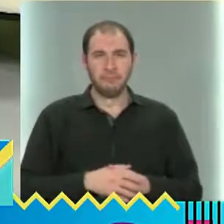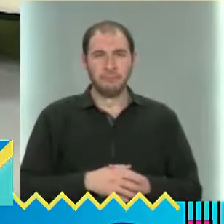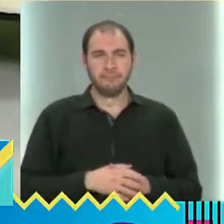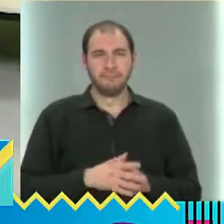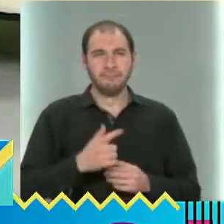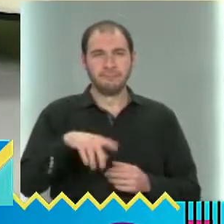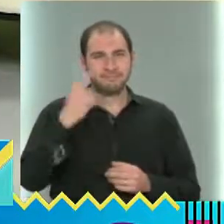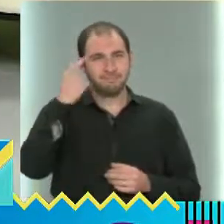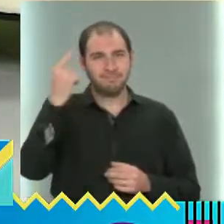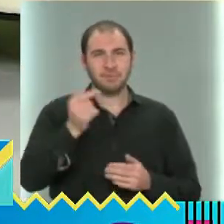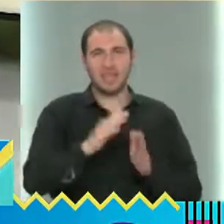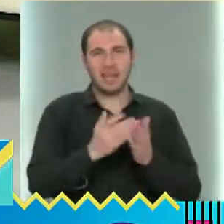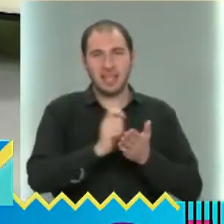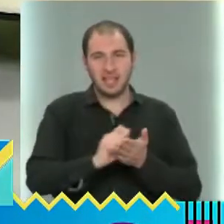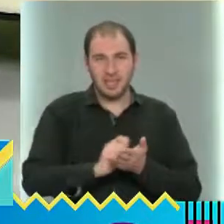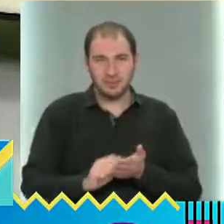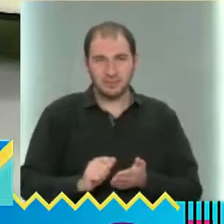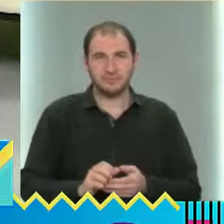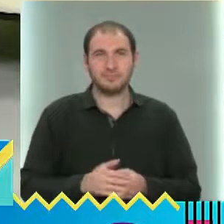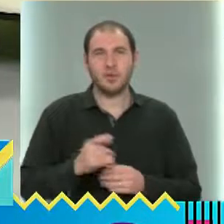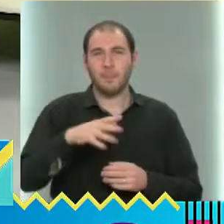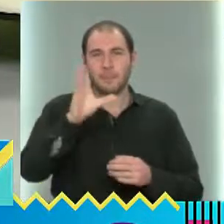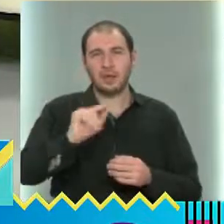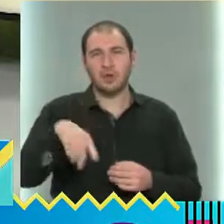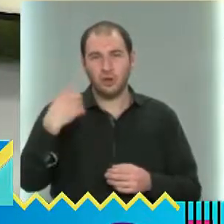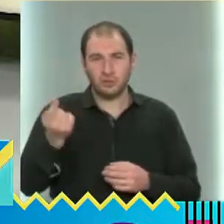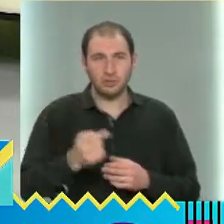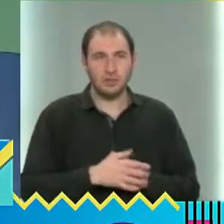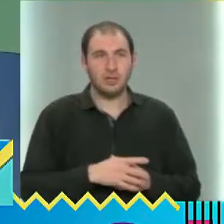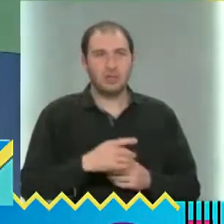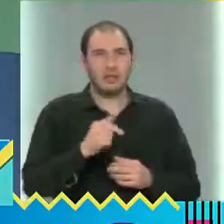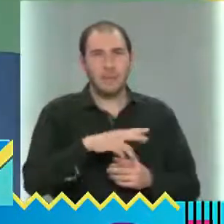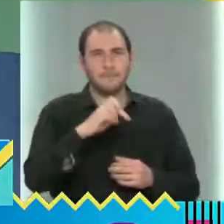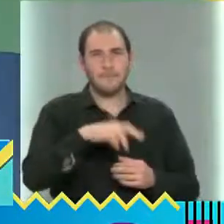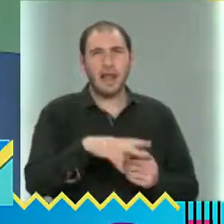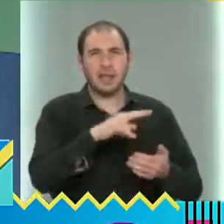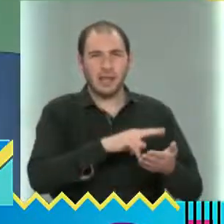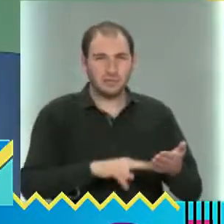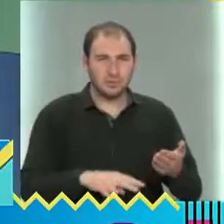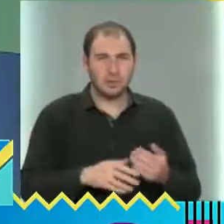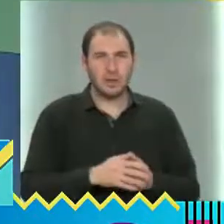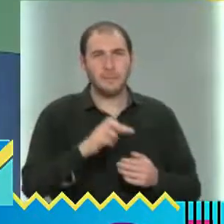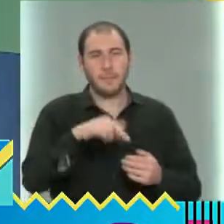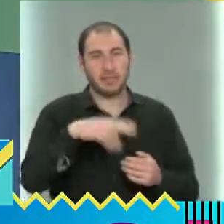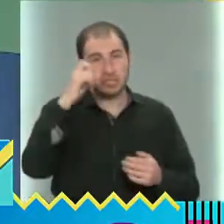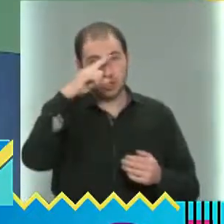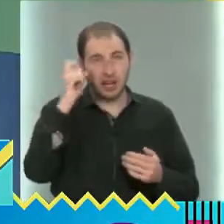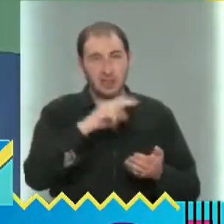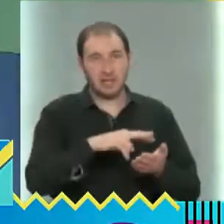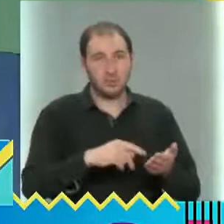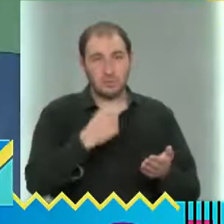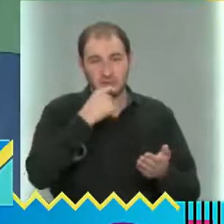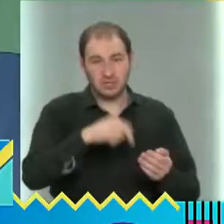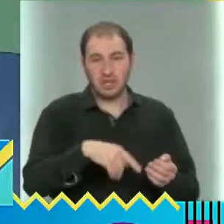idea de que el que escribió un libro ya no está o que vive en otro país. Tendrían que haber más planes de lectura, el Plan Nacional de Lectura nunca llegó a